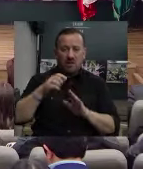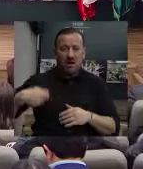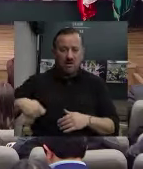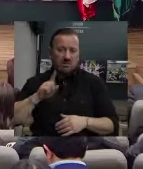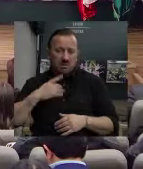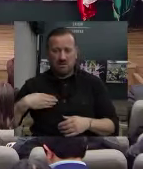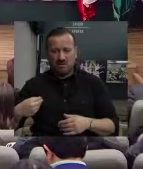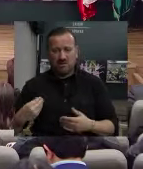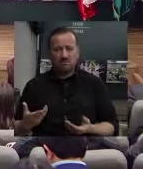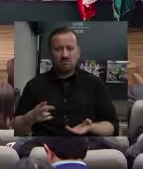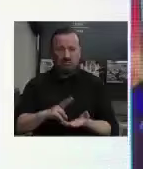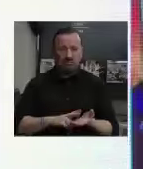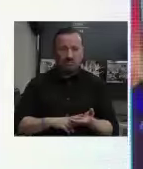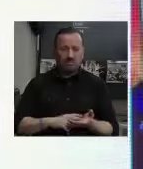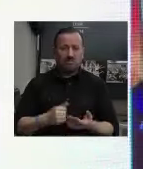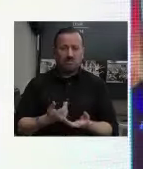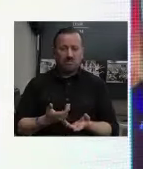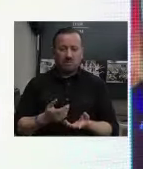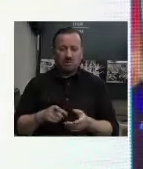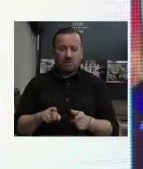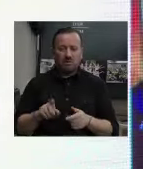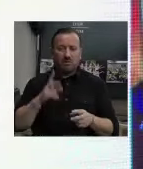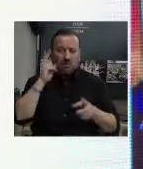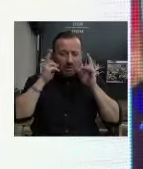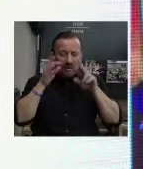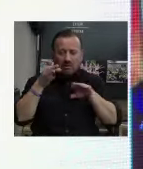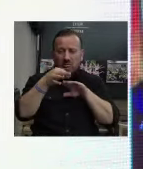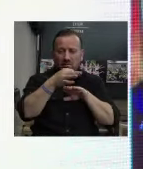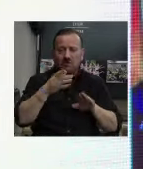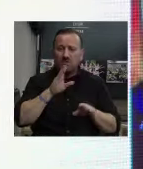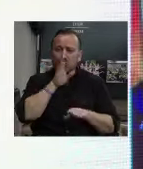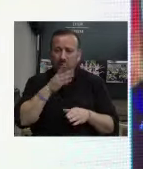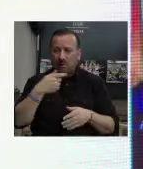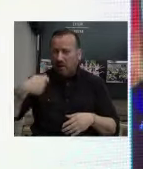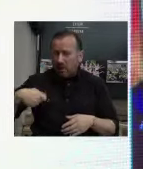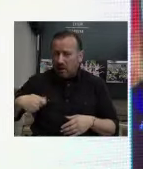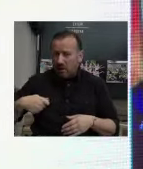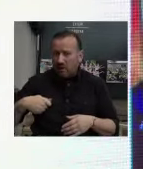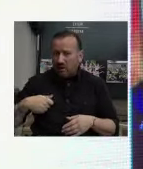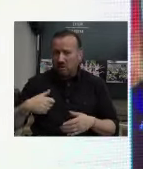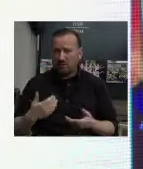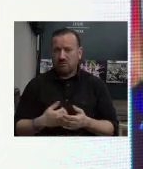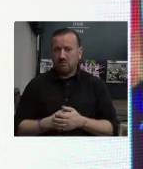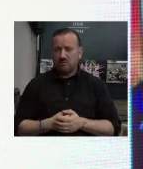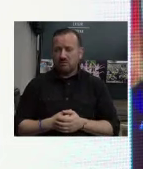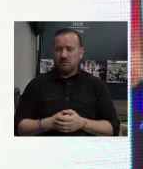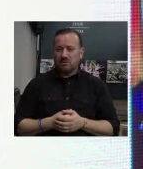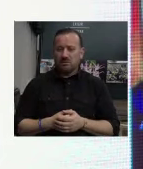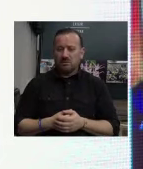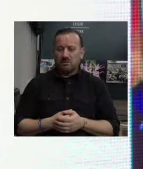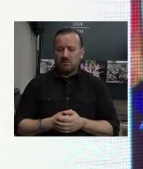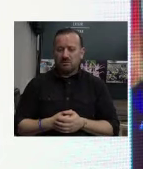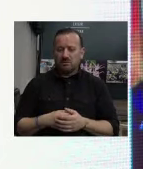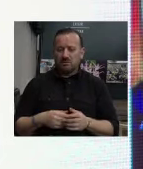hijo una motilada o una peluqueada un salón de belleza de perrito cuesta más que 14 blower de de la